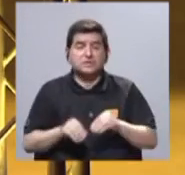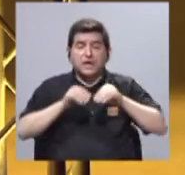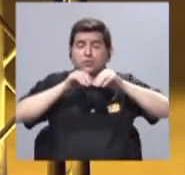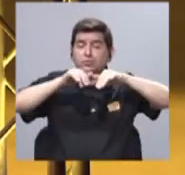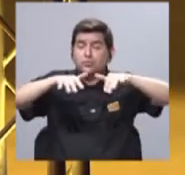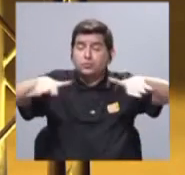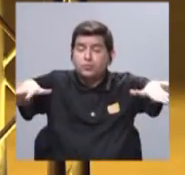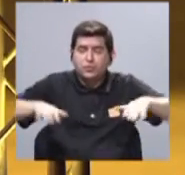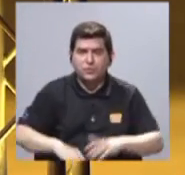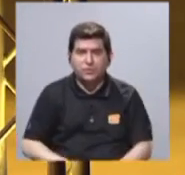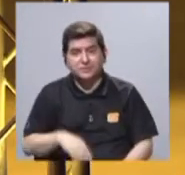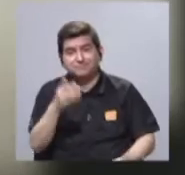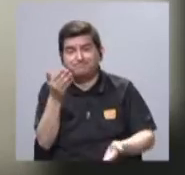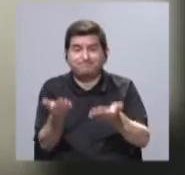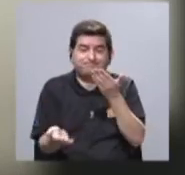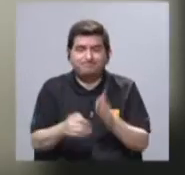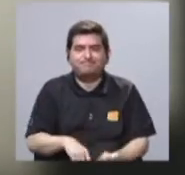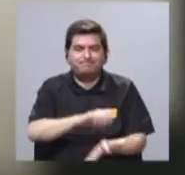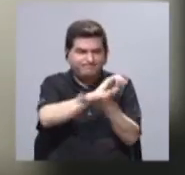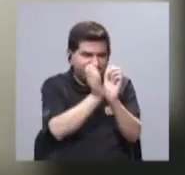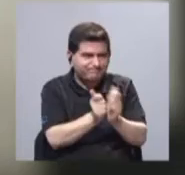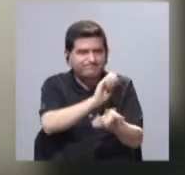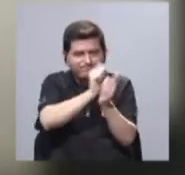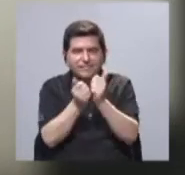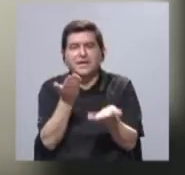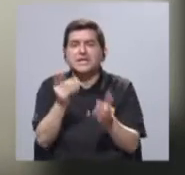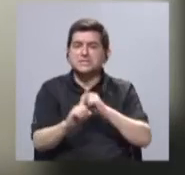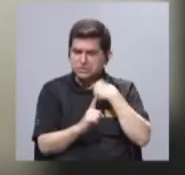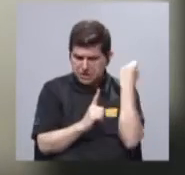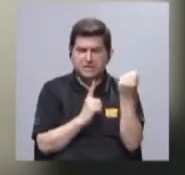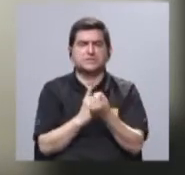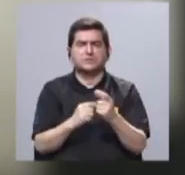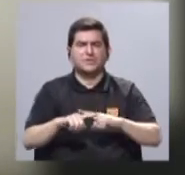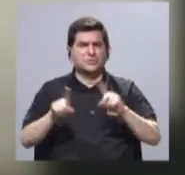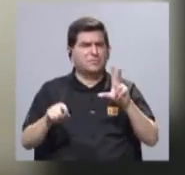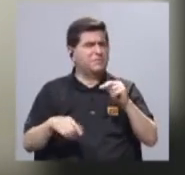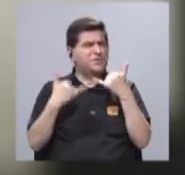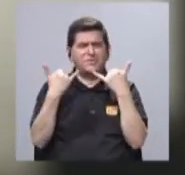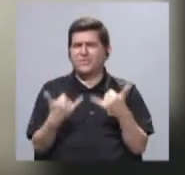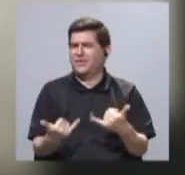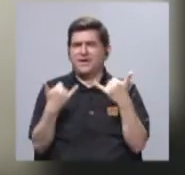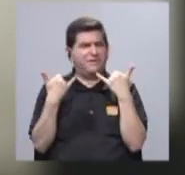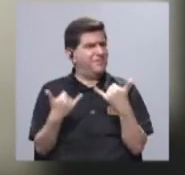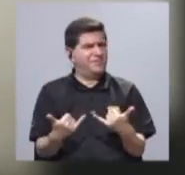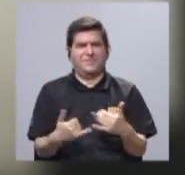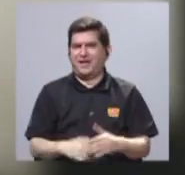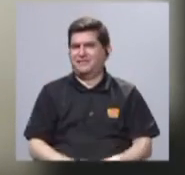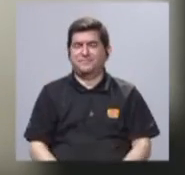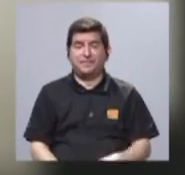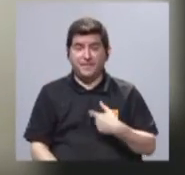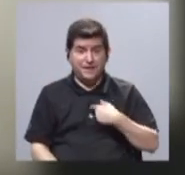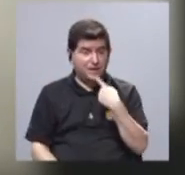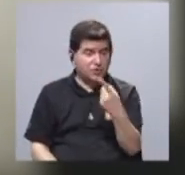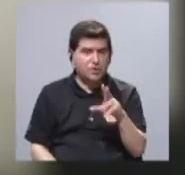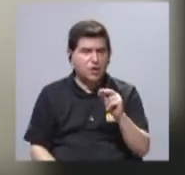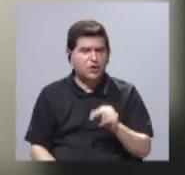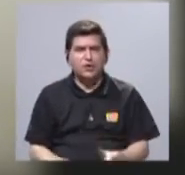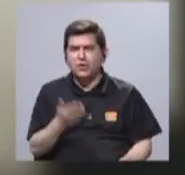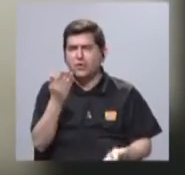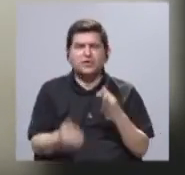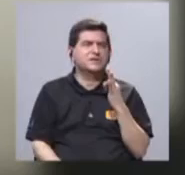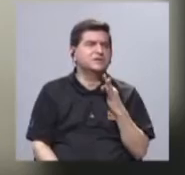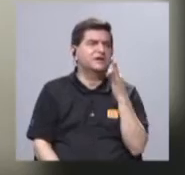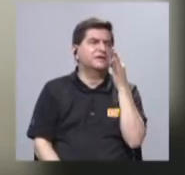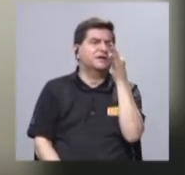podría darse si hay mucha presión evolutiva por un lado y por otra parte hay mucha transmisión y por lo tanto mucha